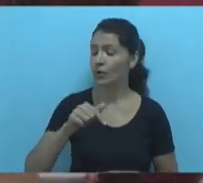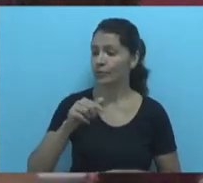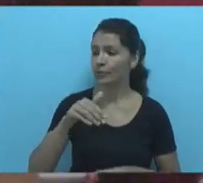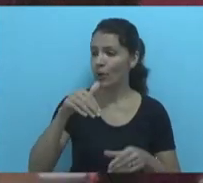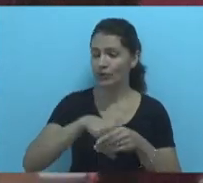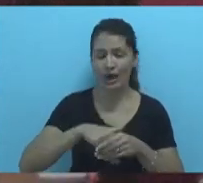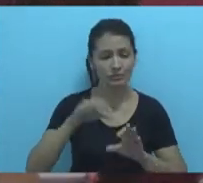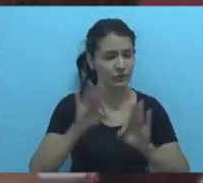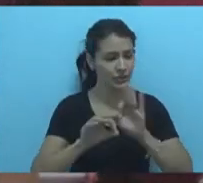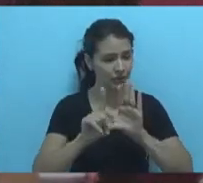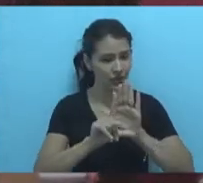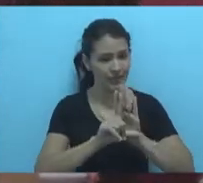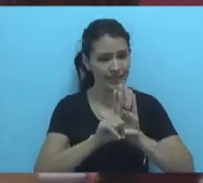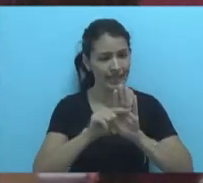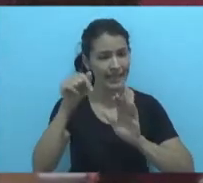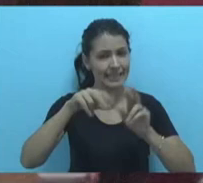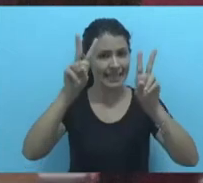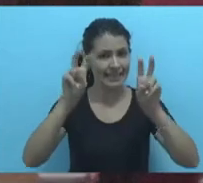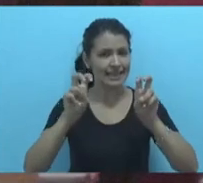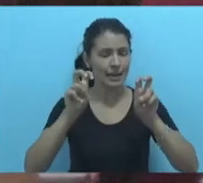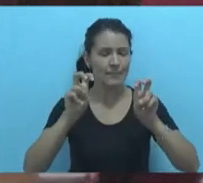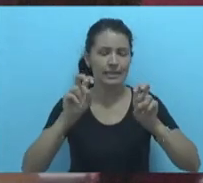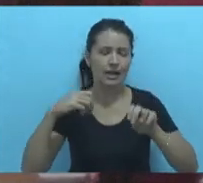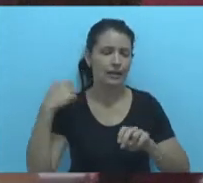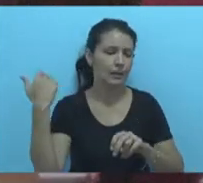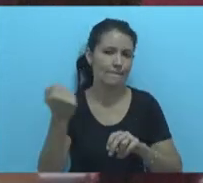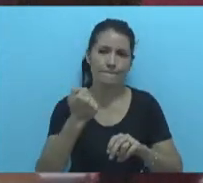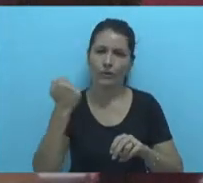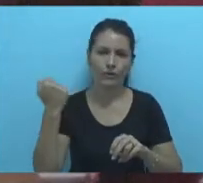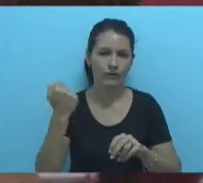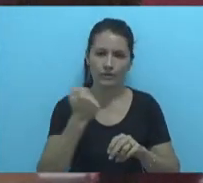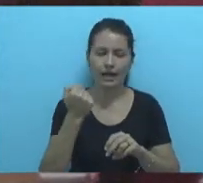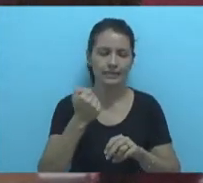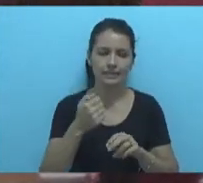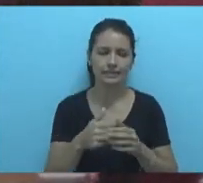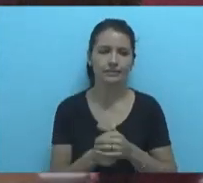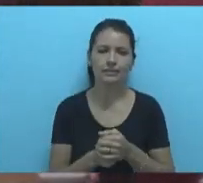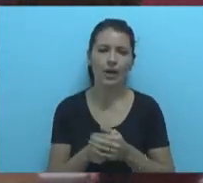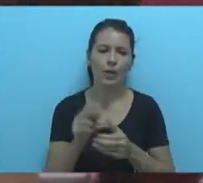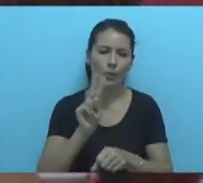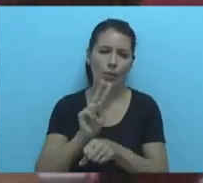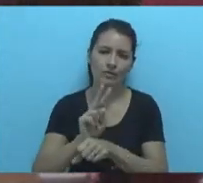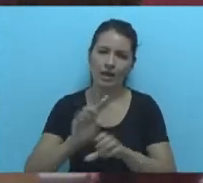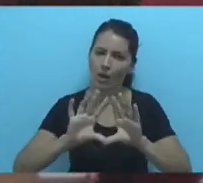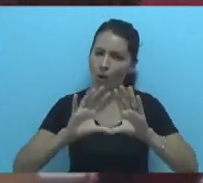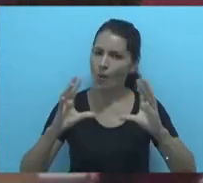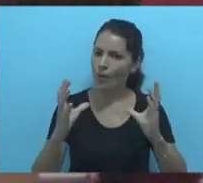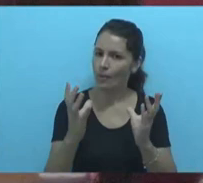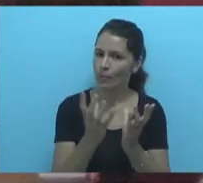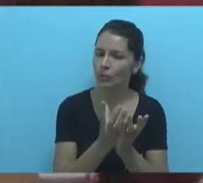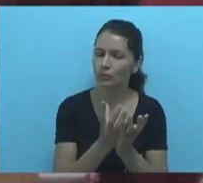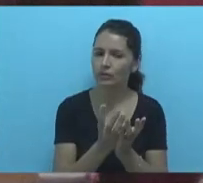Como bien destacó la diputada, es un tema trascendente en materia de defensa del ambiente,